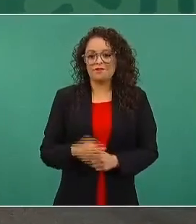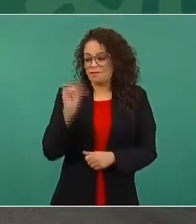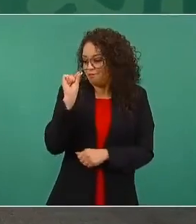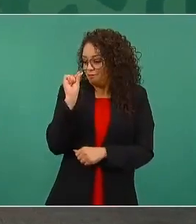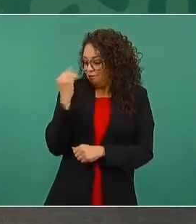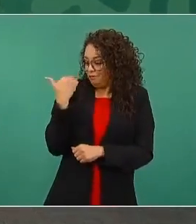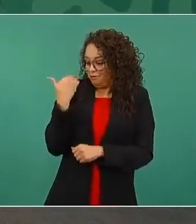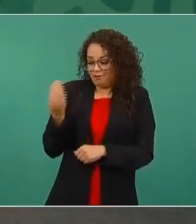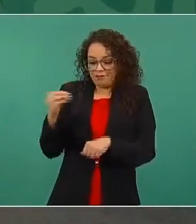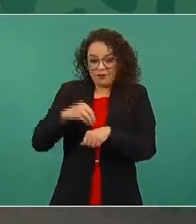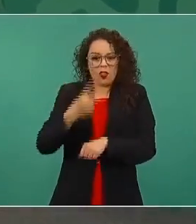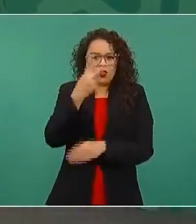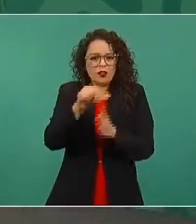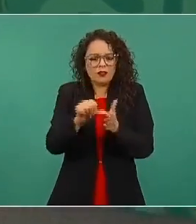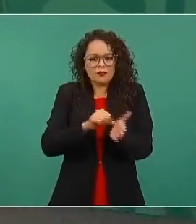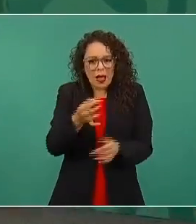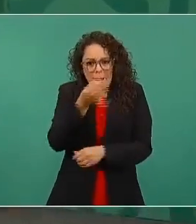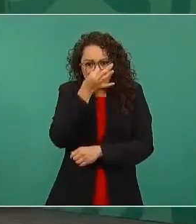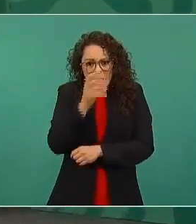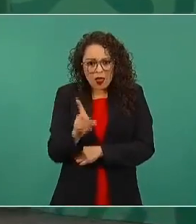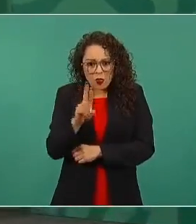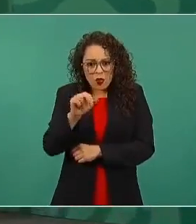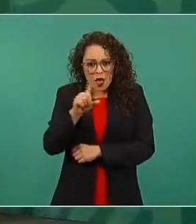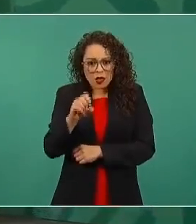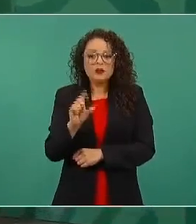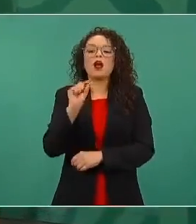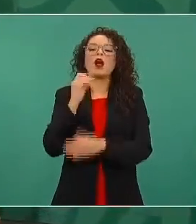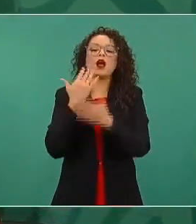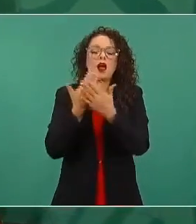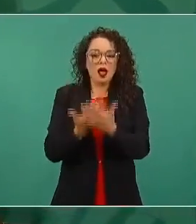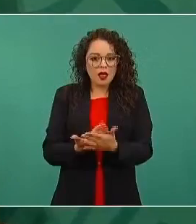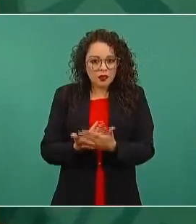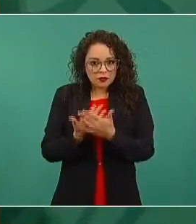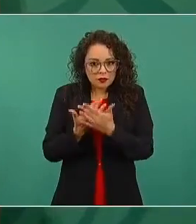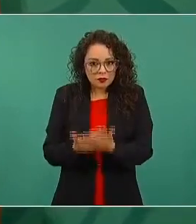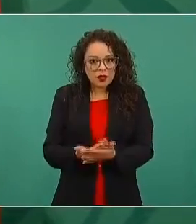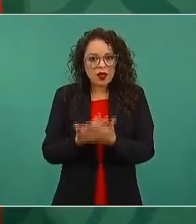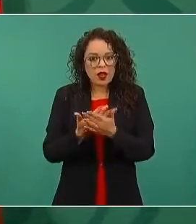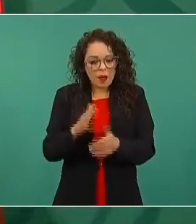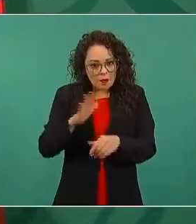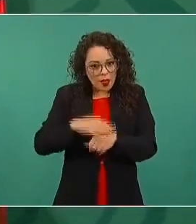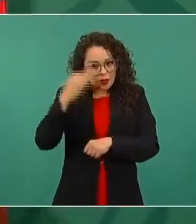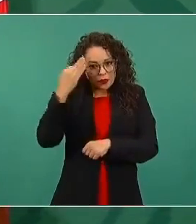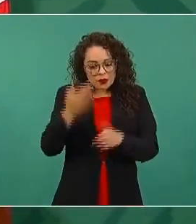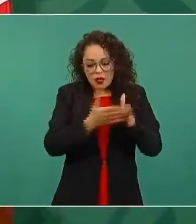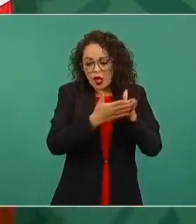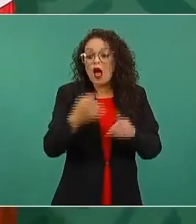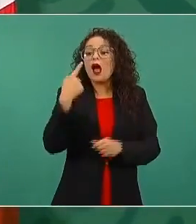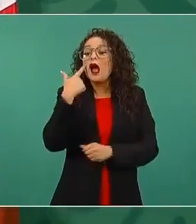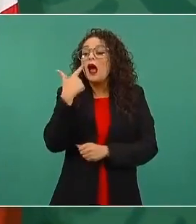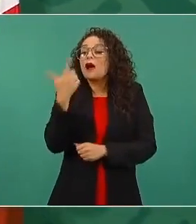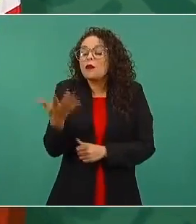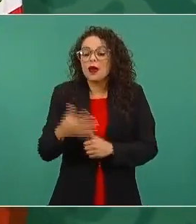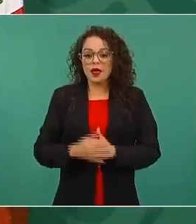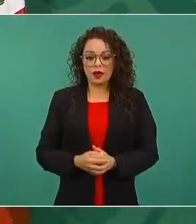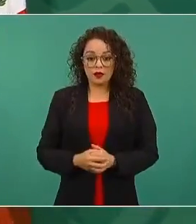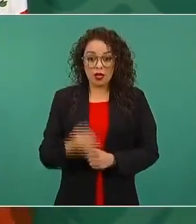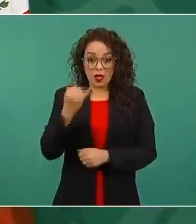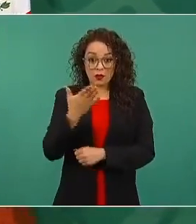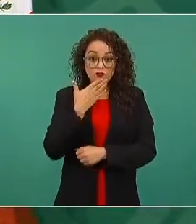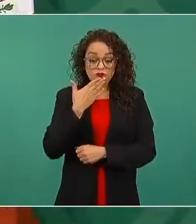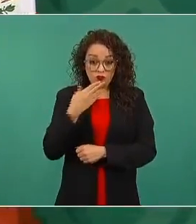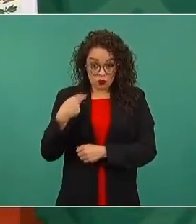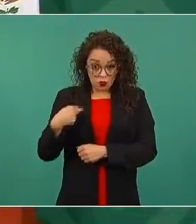2 meses. Así es. Vamos a esperar resultados. Además, en Sonora estamos